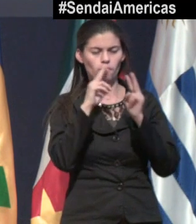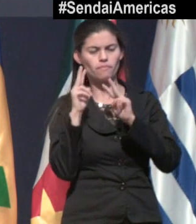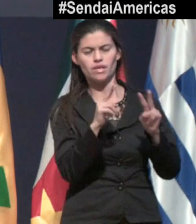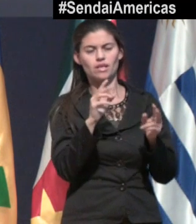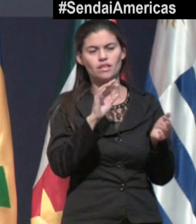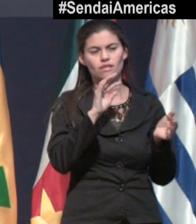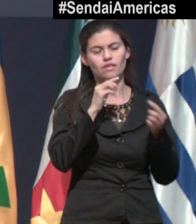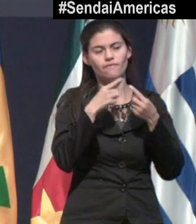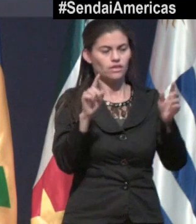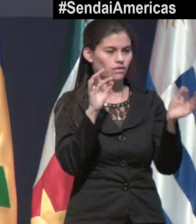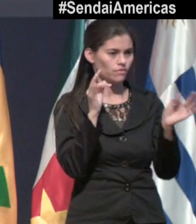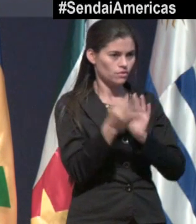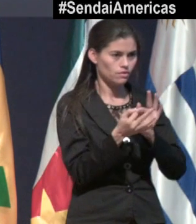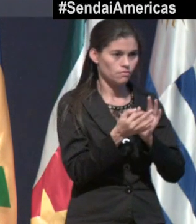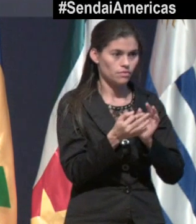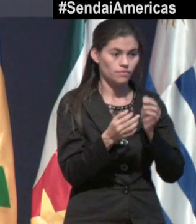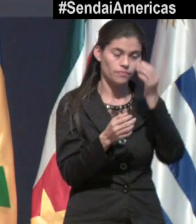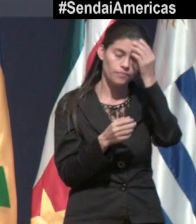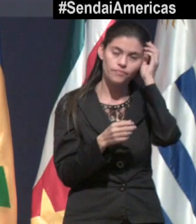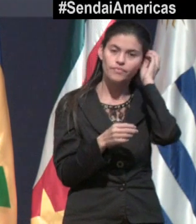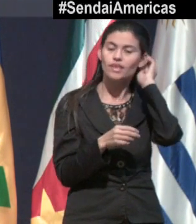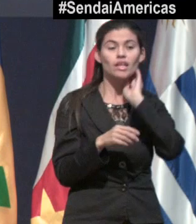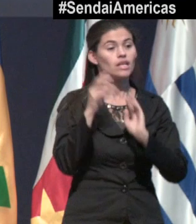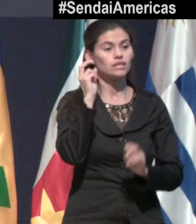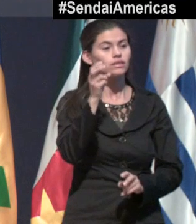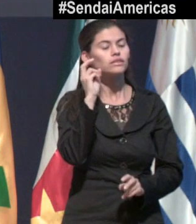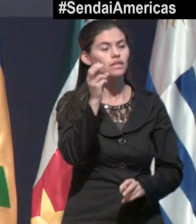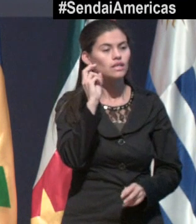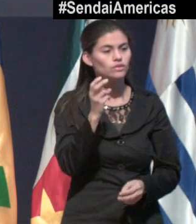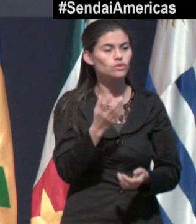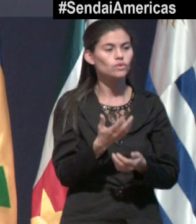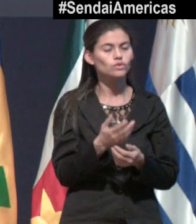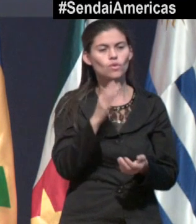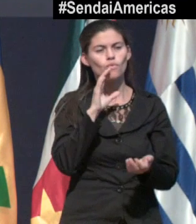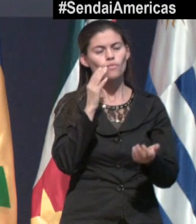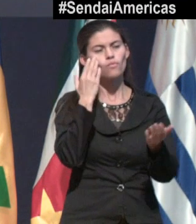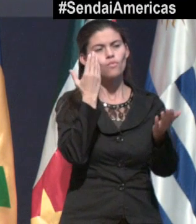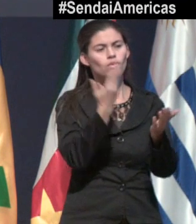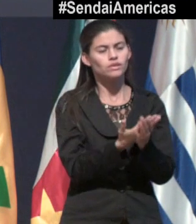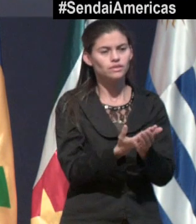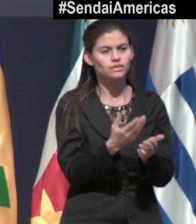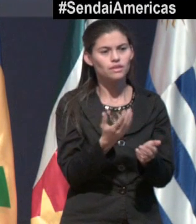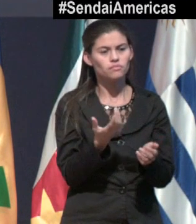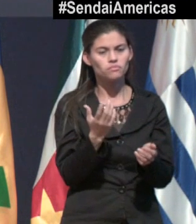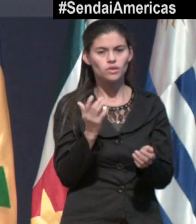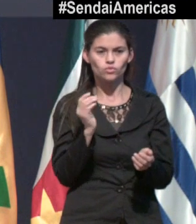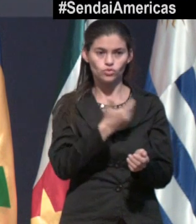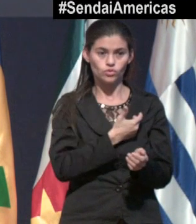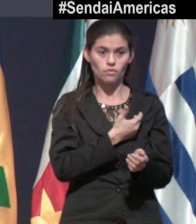ángulo. Estas pérdidas, esos riesgos, ¿qué representan para